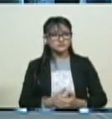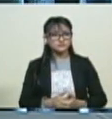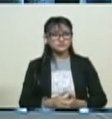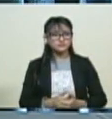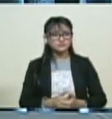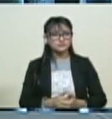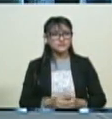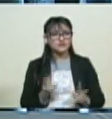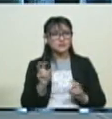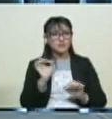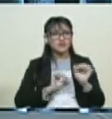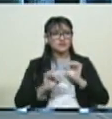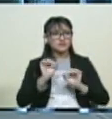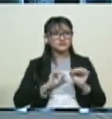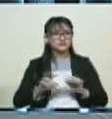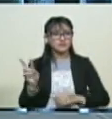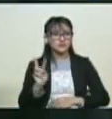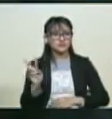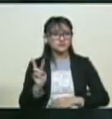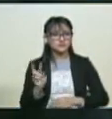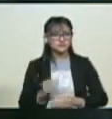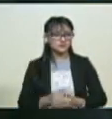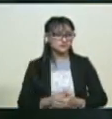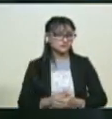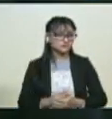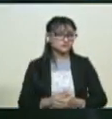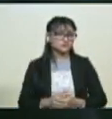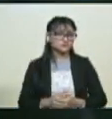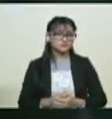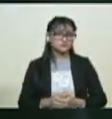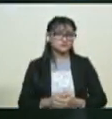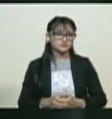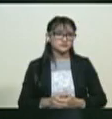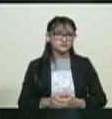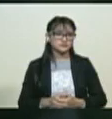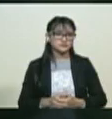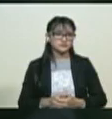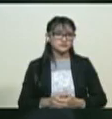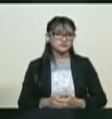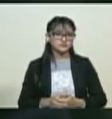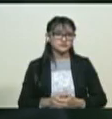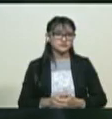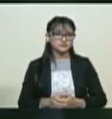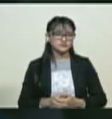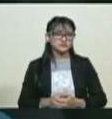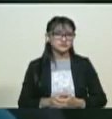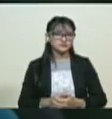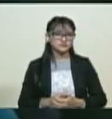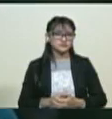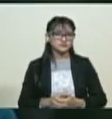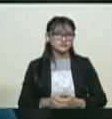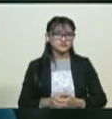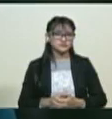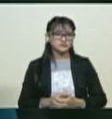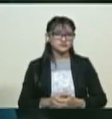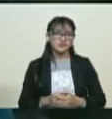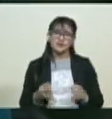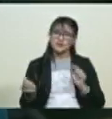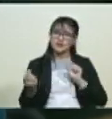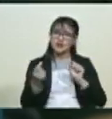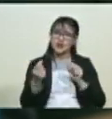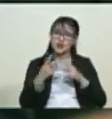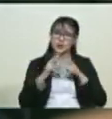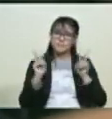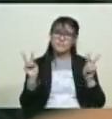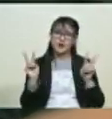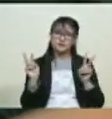el tema de la defensa de venezuela tres puntos claves que creo que pueden unir un esfuerzo común el diálogo la paz